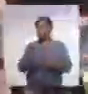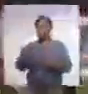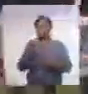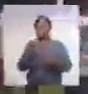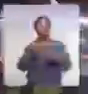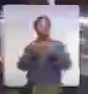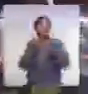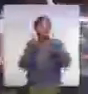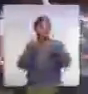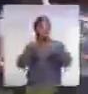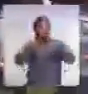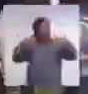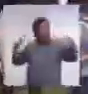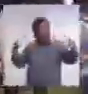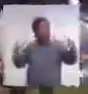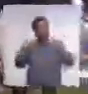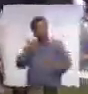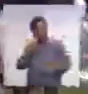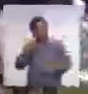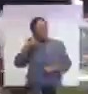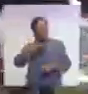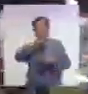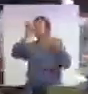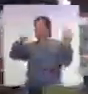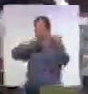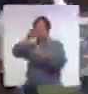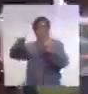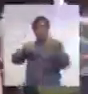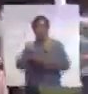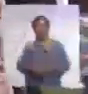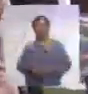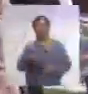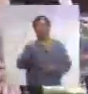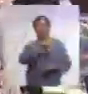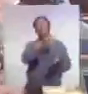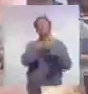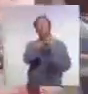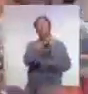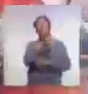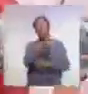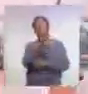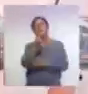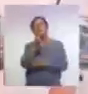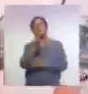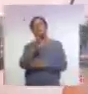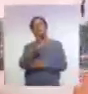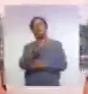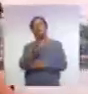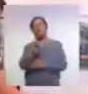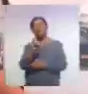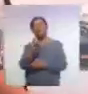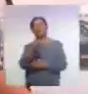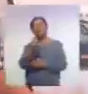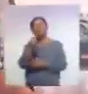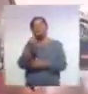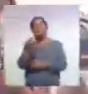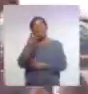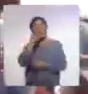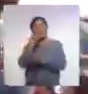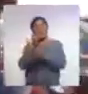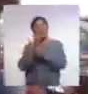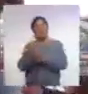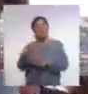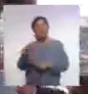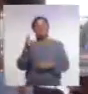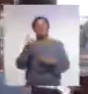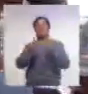todos. Desde el Centro de Especies Menores, ubicado en Ixtacuistla, Marco Mena destacó que la entidad registró el mayor crecimiento